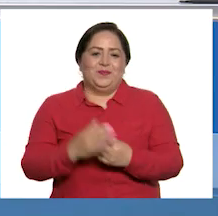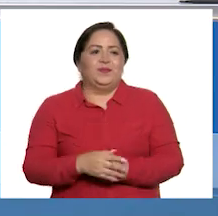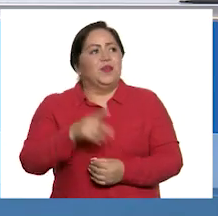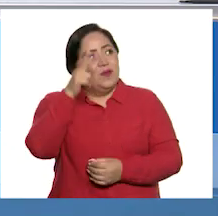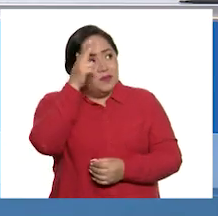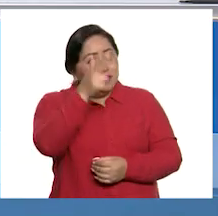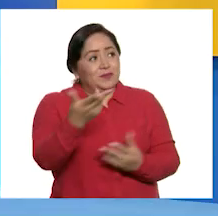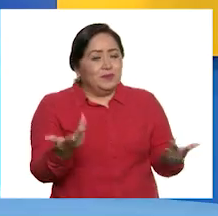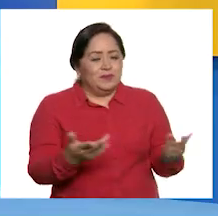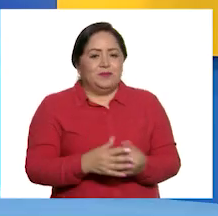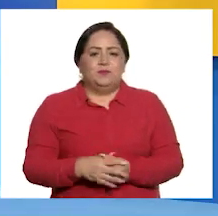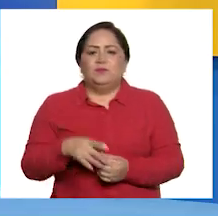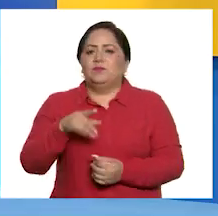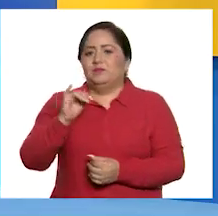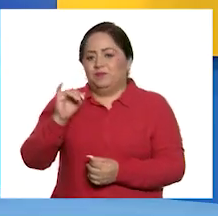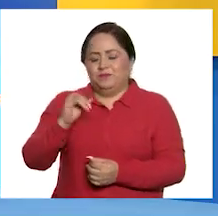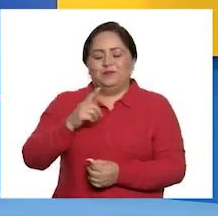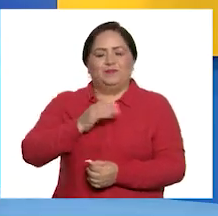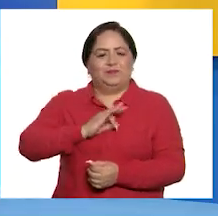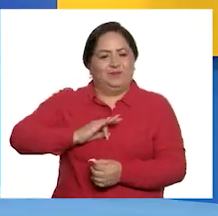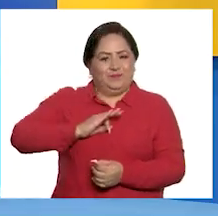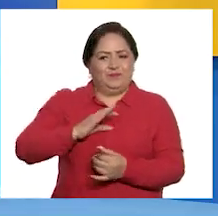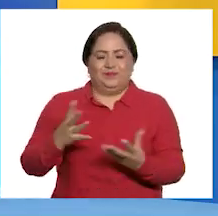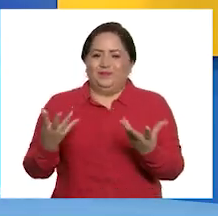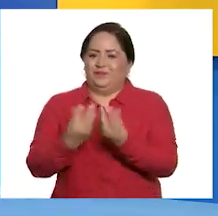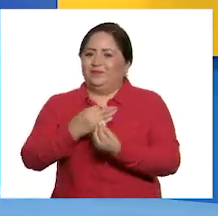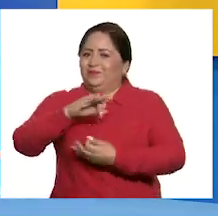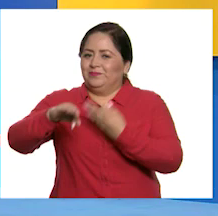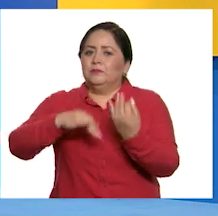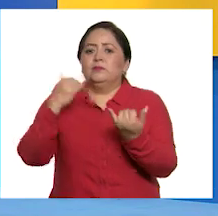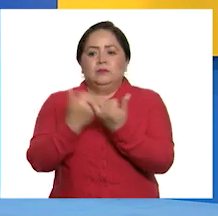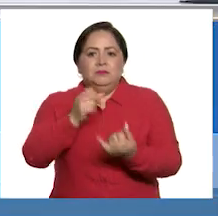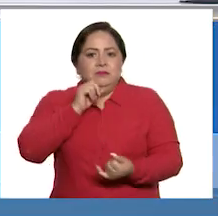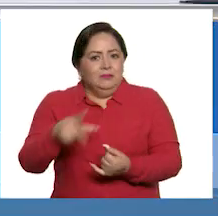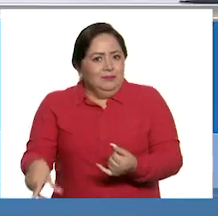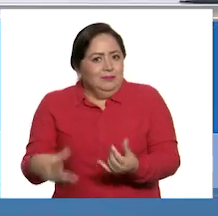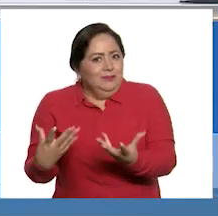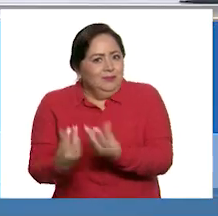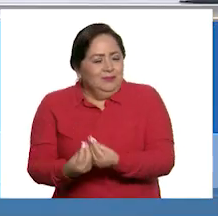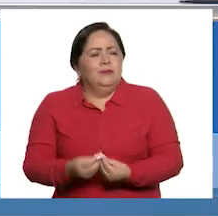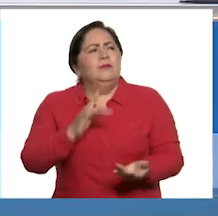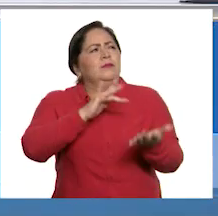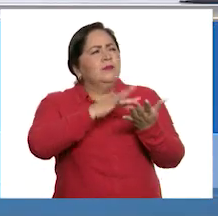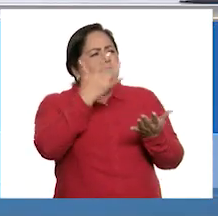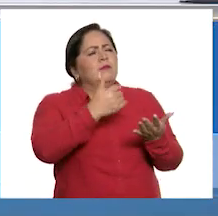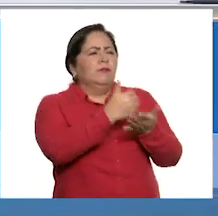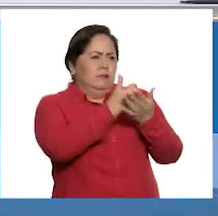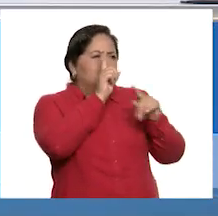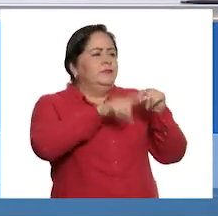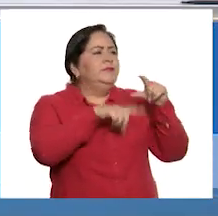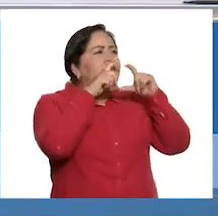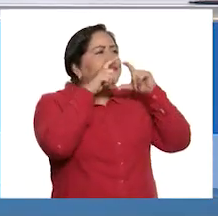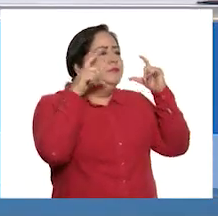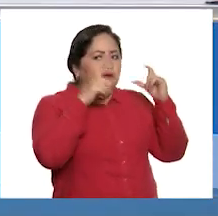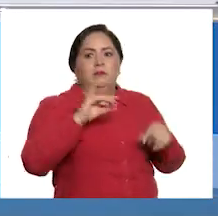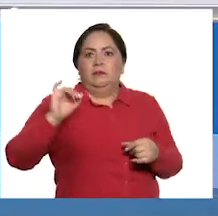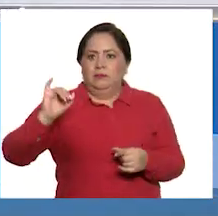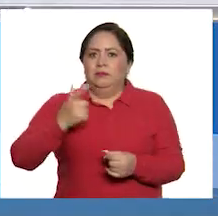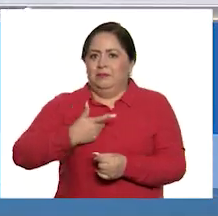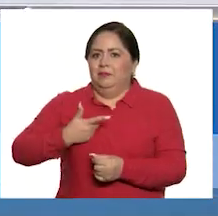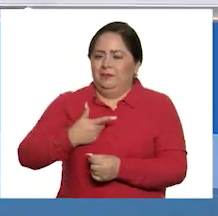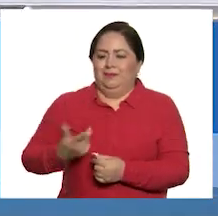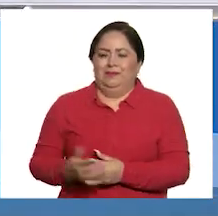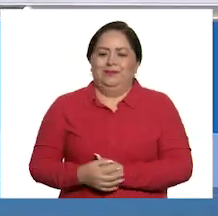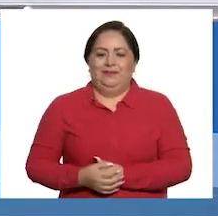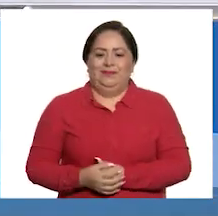¡Hola, Juan Carlos! Hola, Ale. Sí, es muy feliz estar con todos ustedes y también contigo. Gracias. ¿Me ayudas con mi cubrebocas? Claro, Ale.